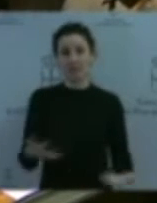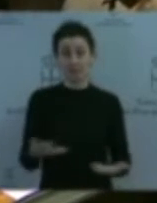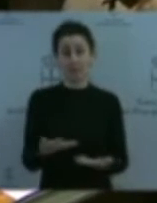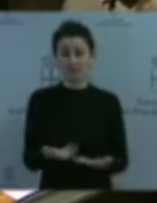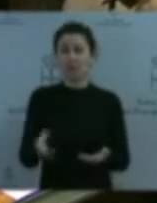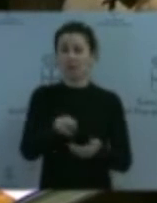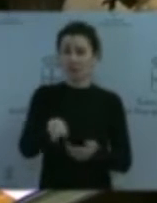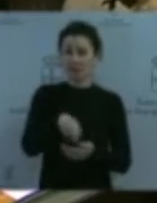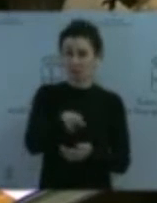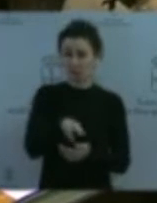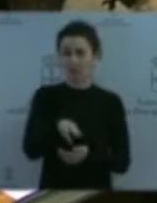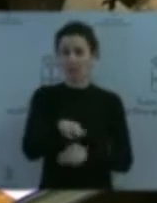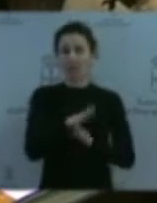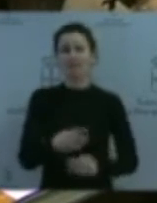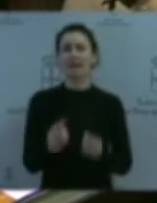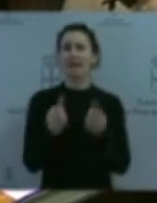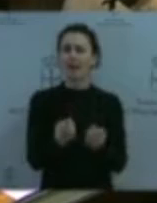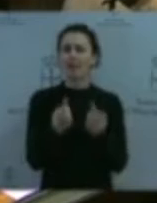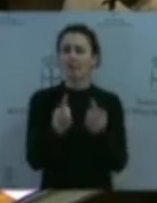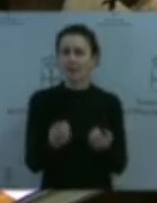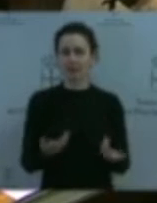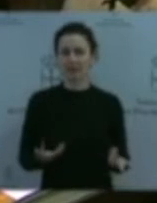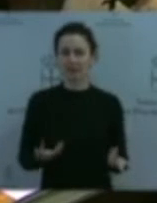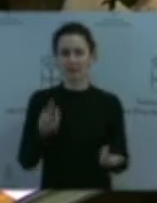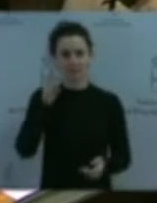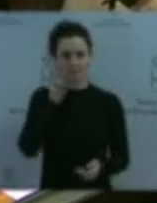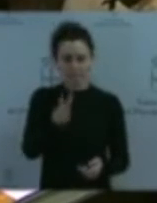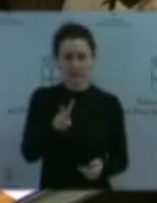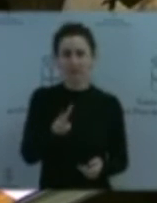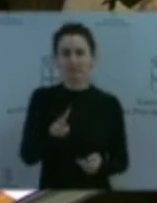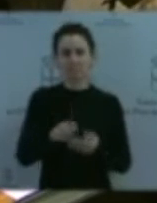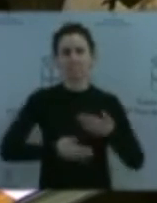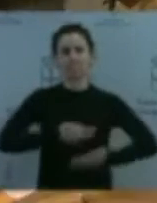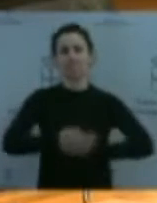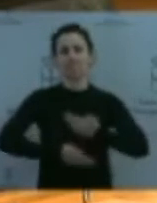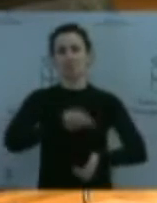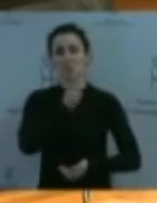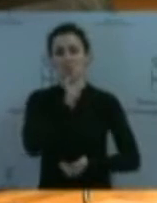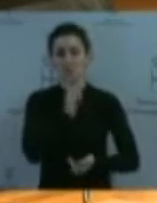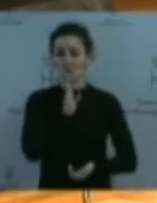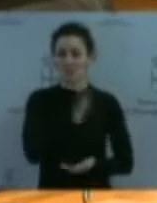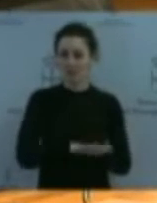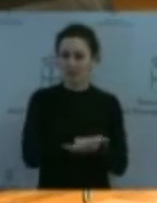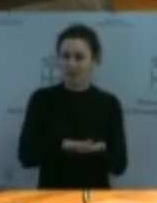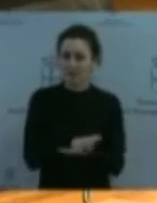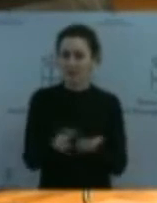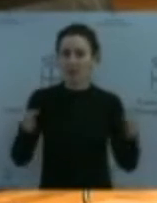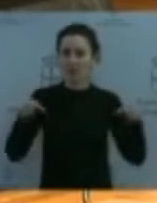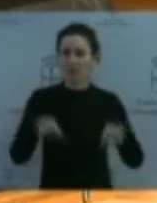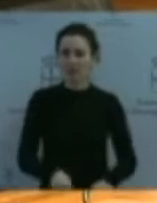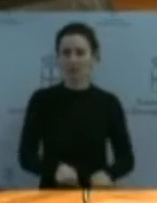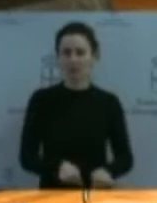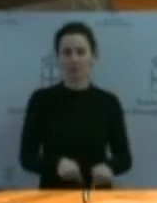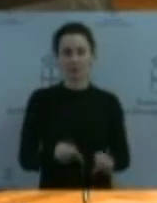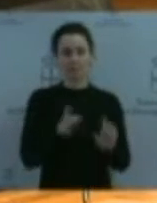hacerlo a la vista de los acontecimientos. Como decía, desde que hablamos aquí, desde que registraron esta proposición no de ley, han